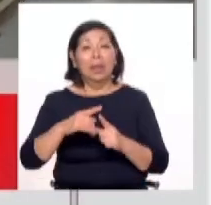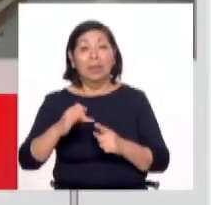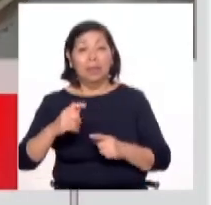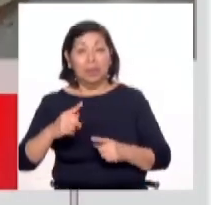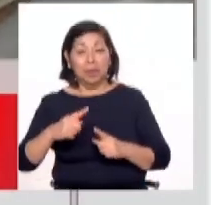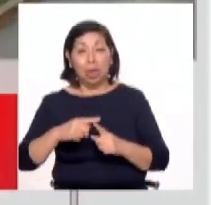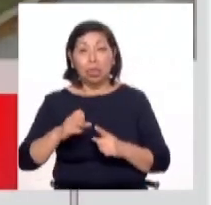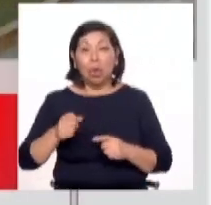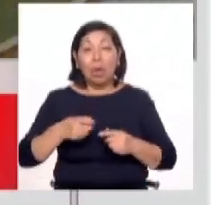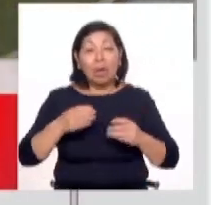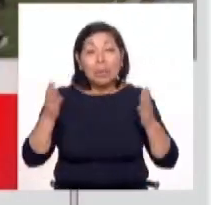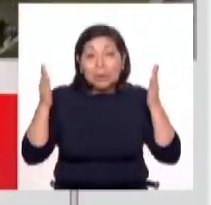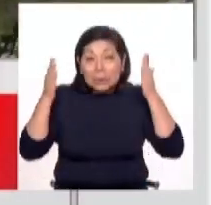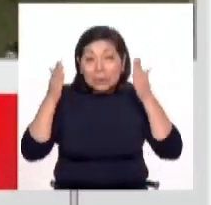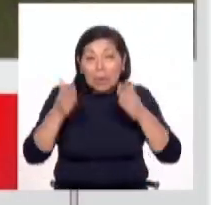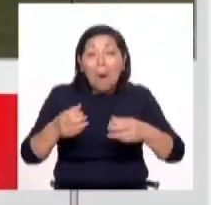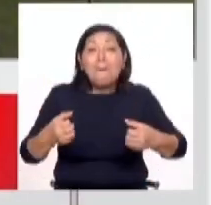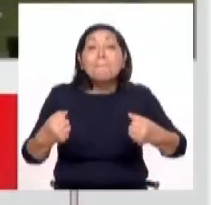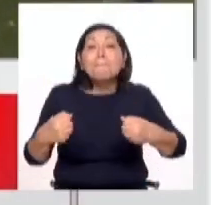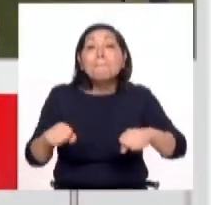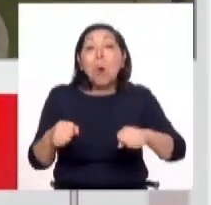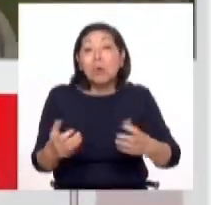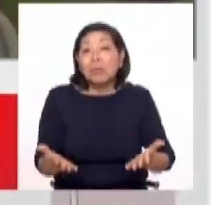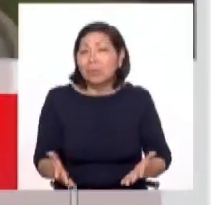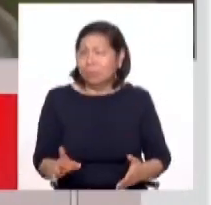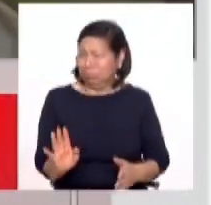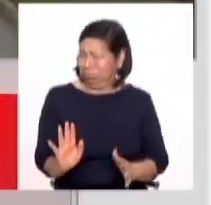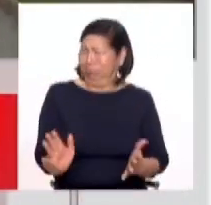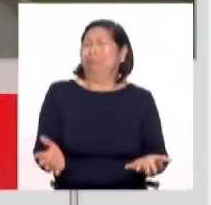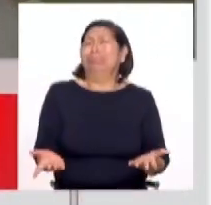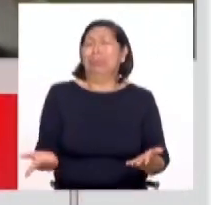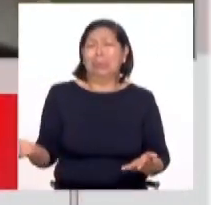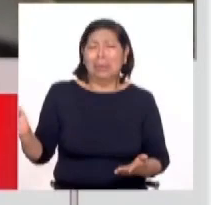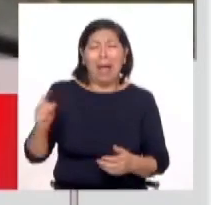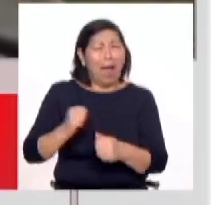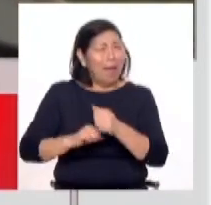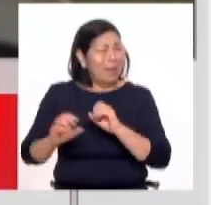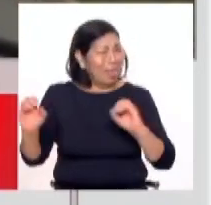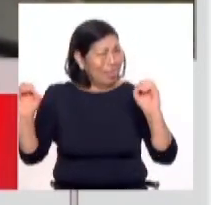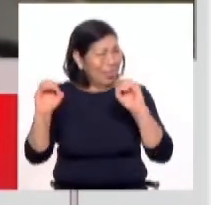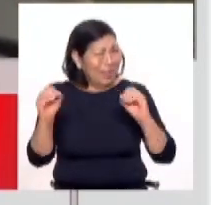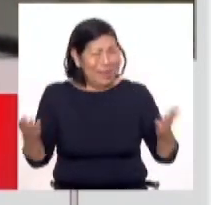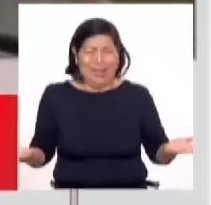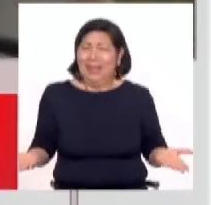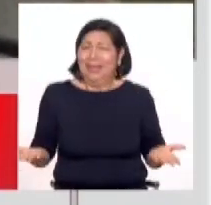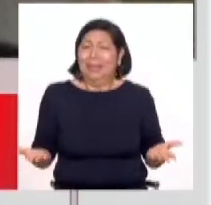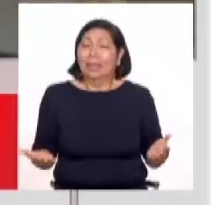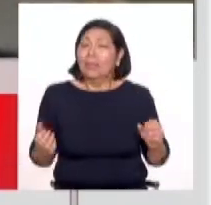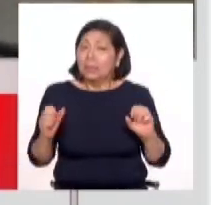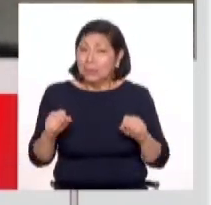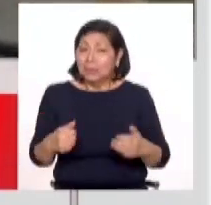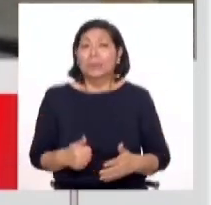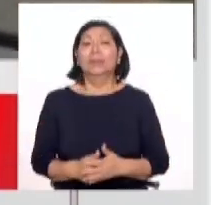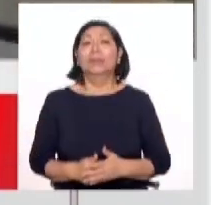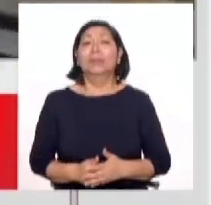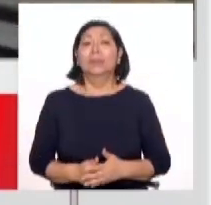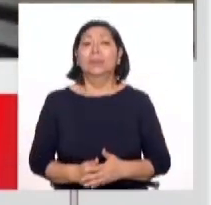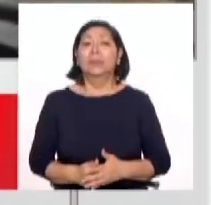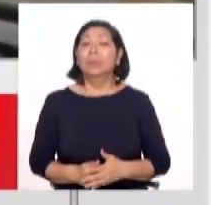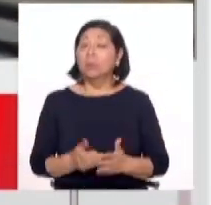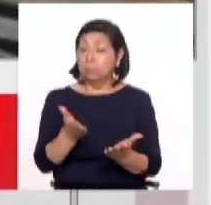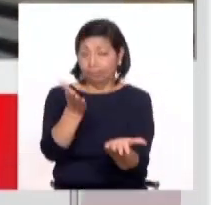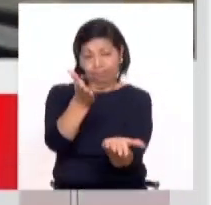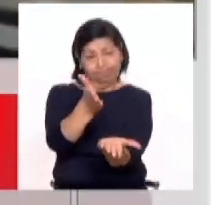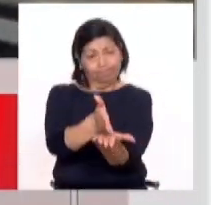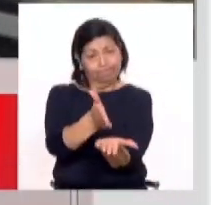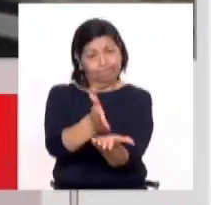una concentración de motocicletas, pero esto corresponde a años anteriores. Nosotros vamos a tratar de ser